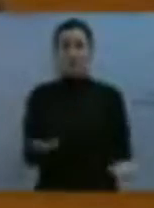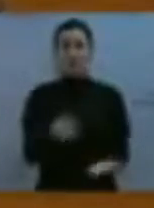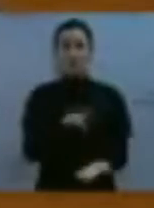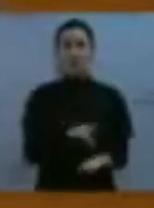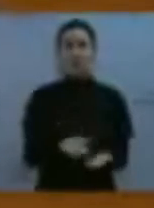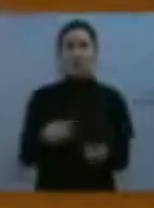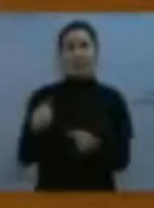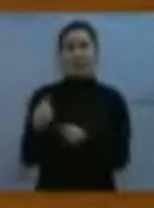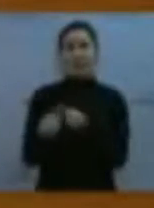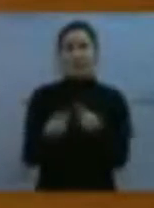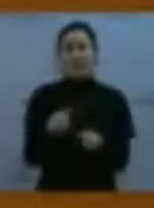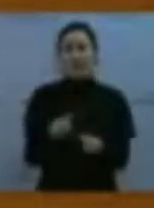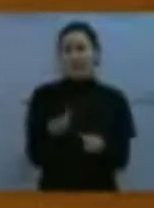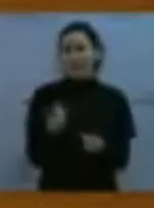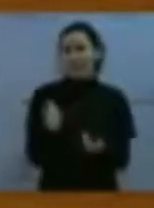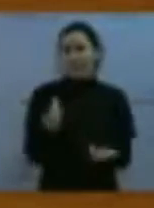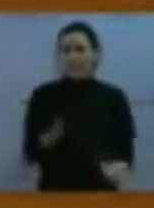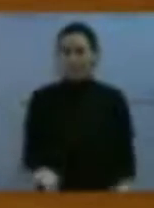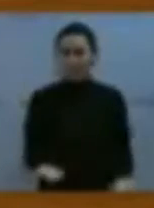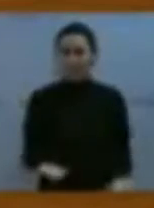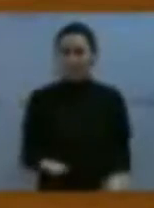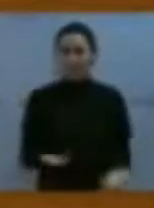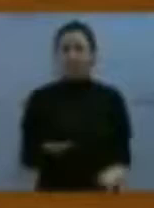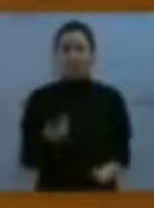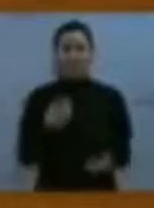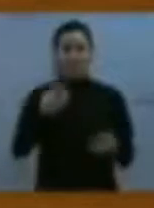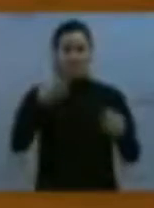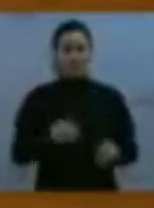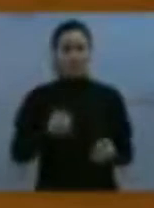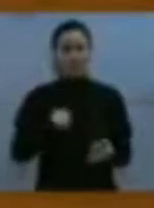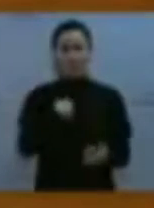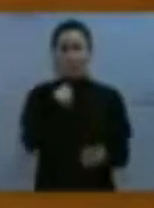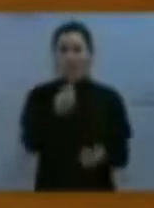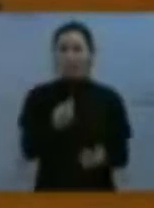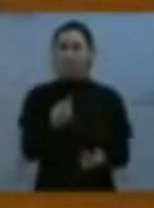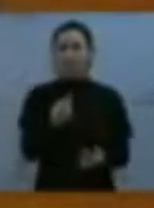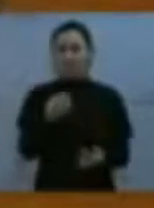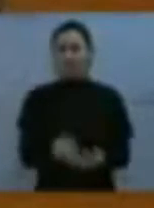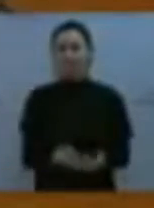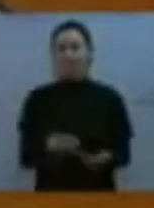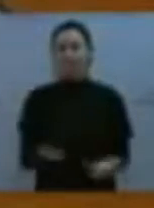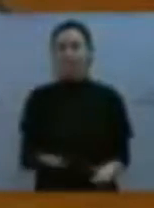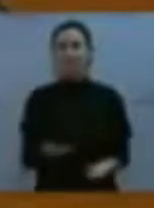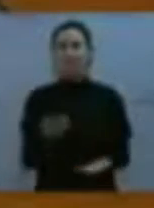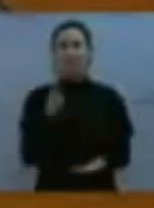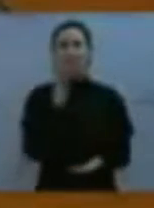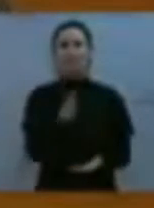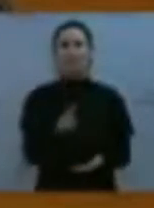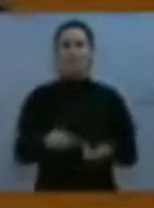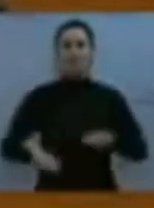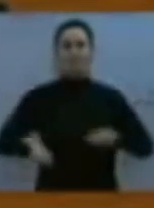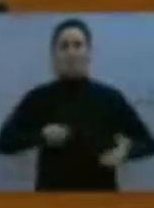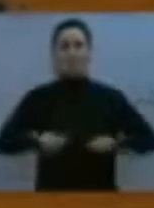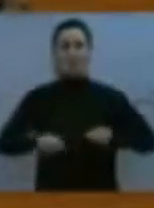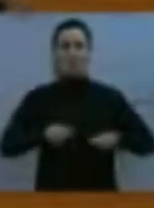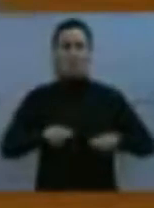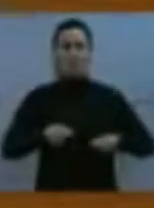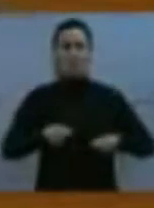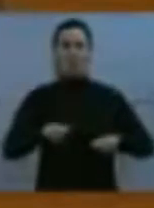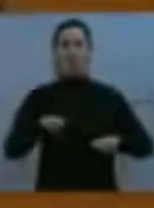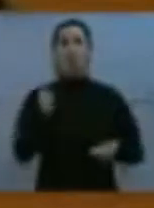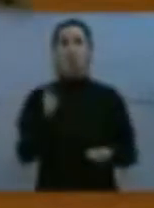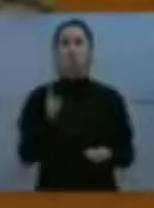mi afirmación. Primero, estamos ante una negociación bilateral, donde las